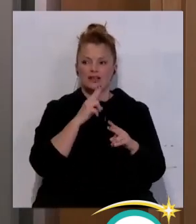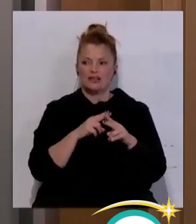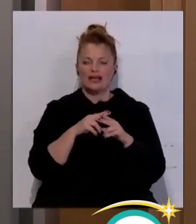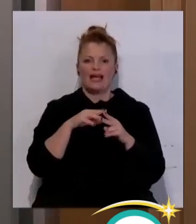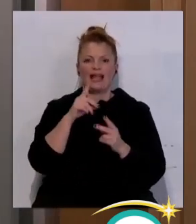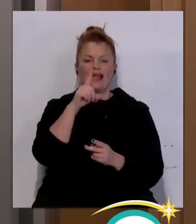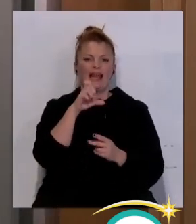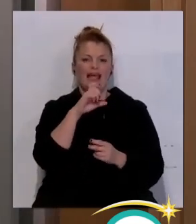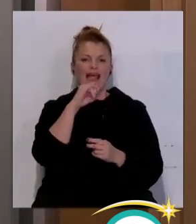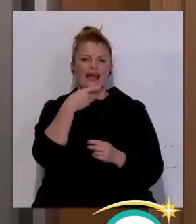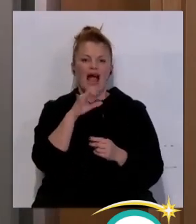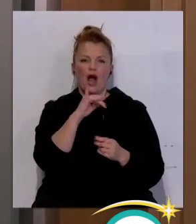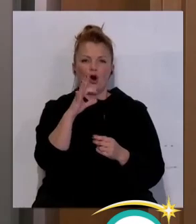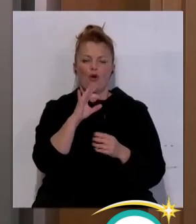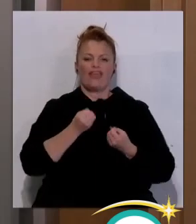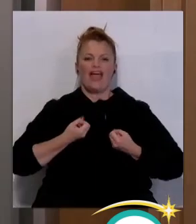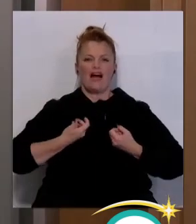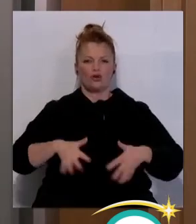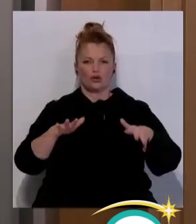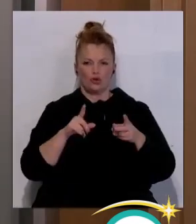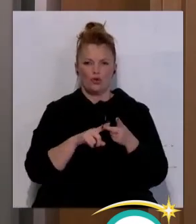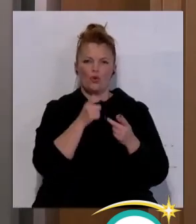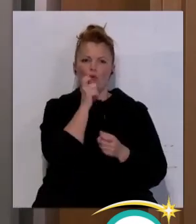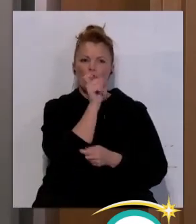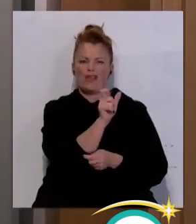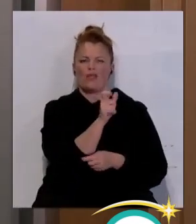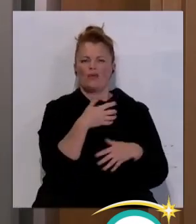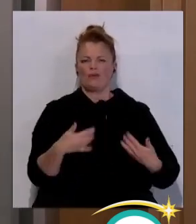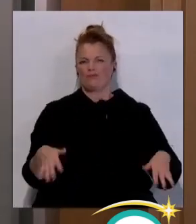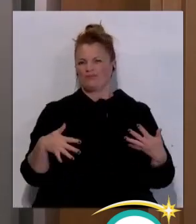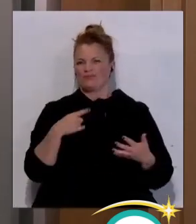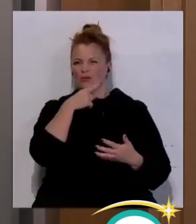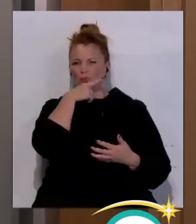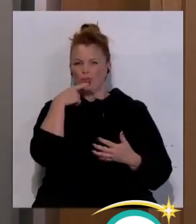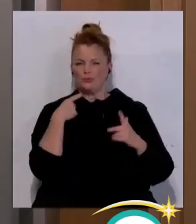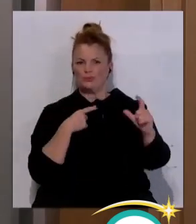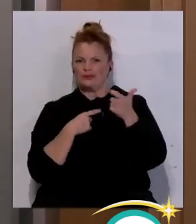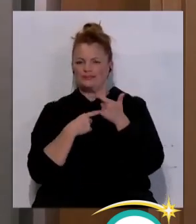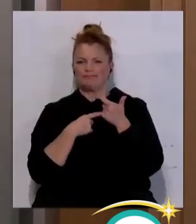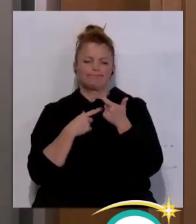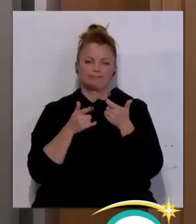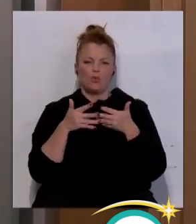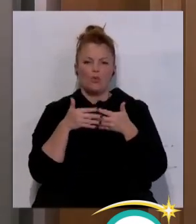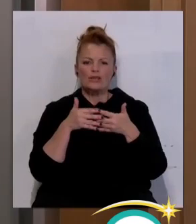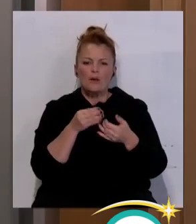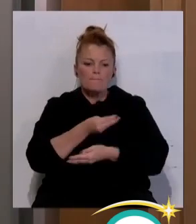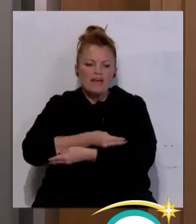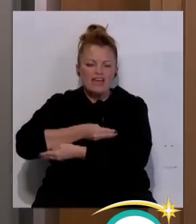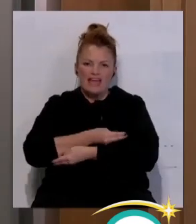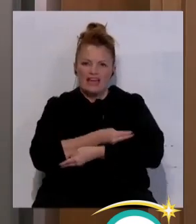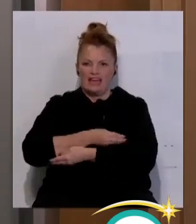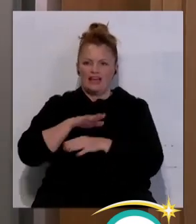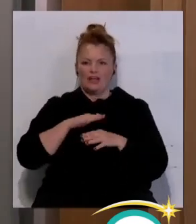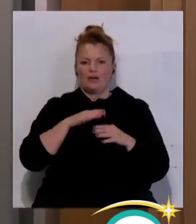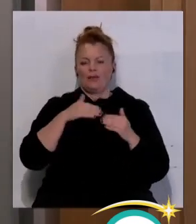de aborto. Esto también se sustituye, por fin, porque también es una palabra muy doliente. Y bueno, pues igual es un archivo de los bebés fallecidos por encima de